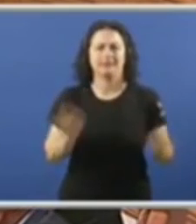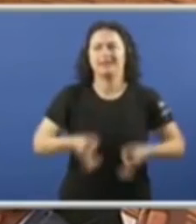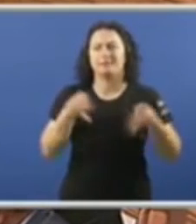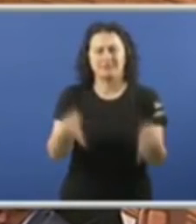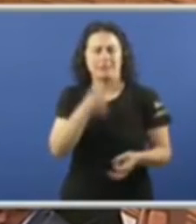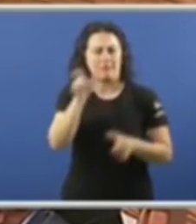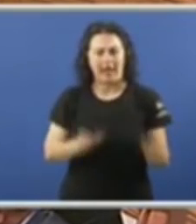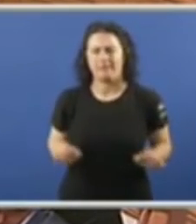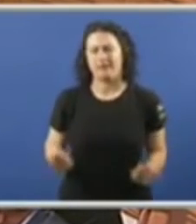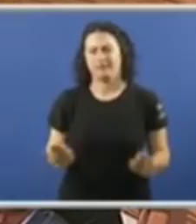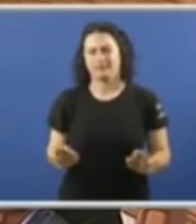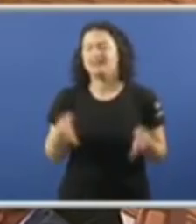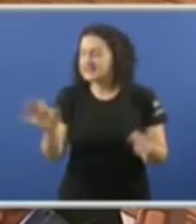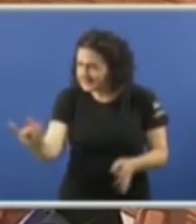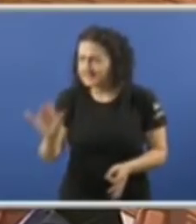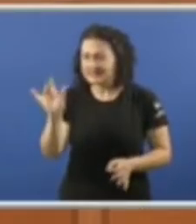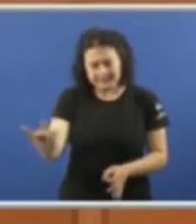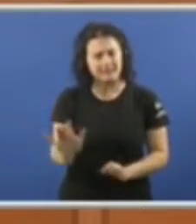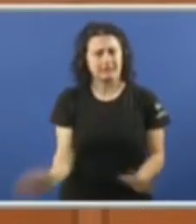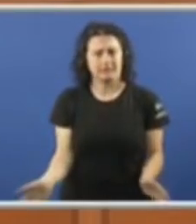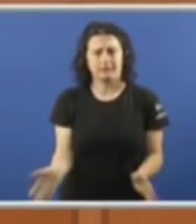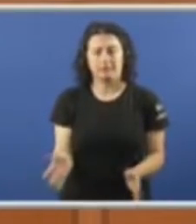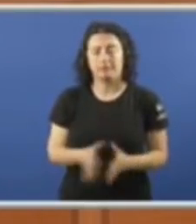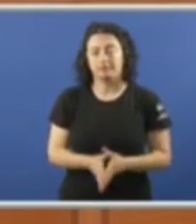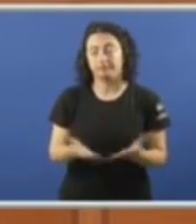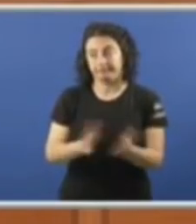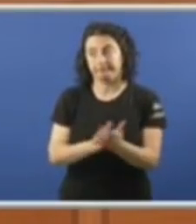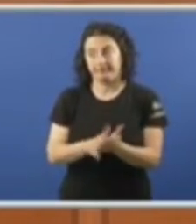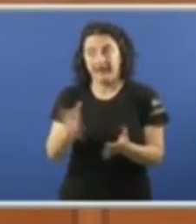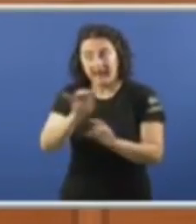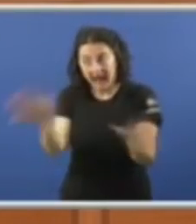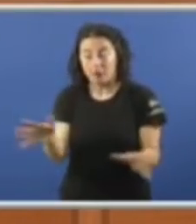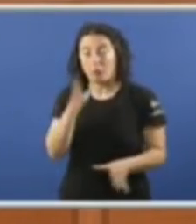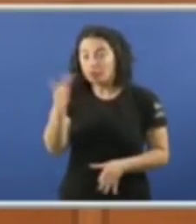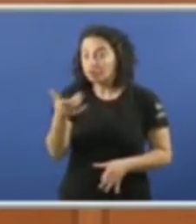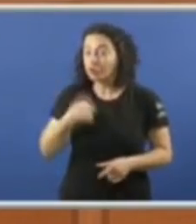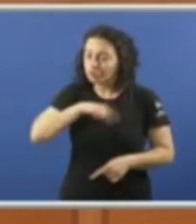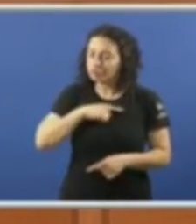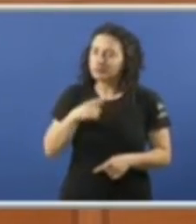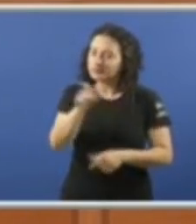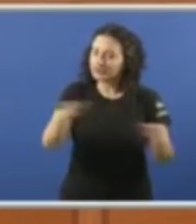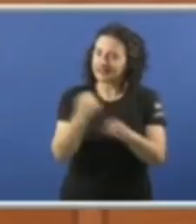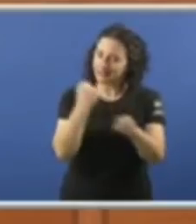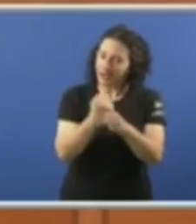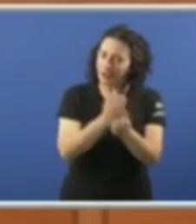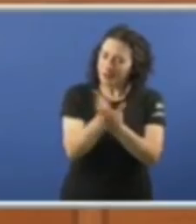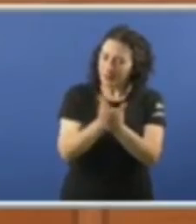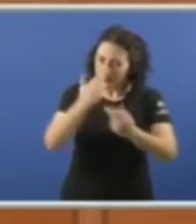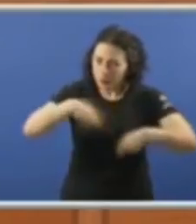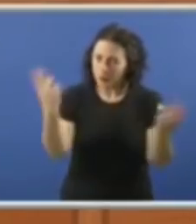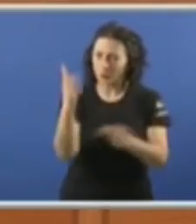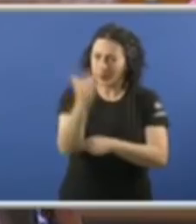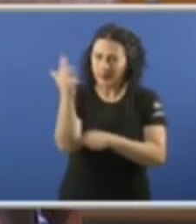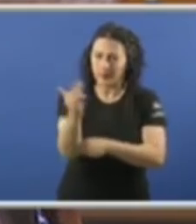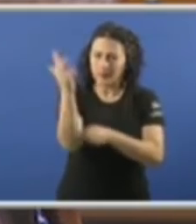as palabras. Sí, sí, efectivamente, por iso ten, claro que sí, por iso están os traballadores dos medios públicos todos os vendres desde hai